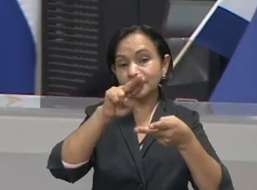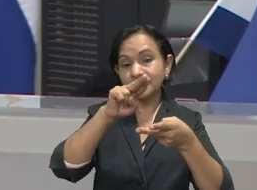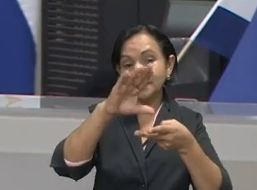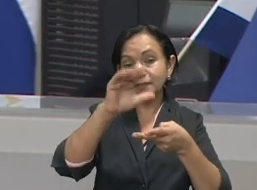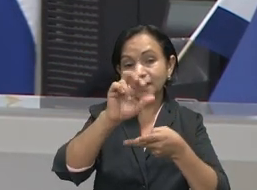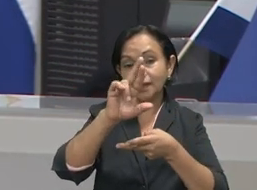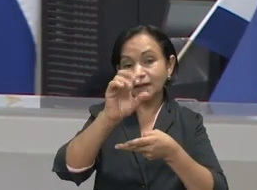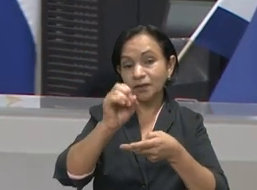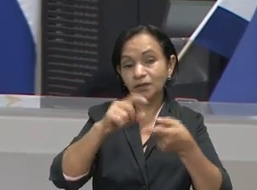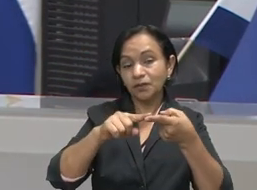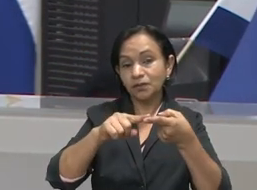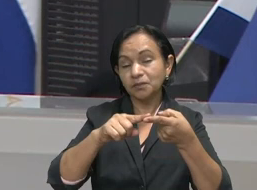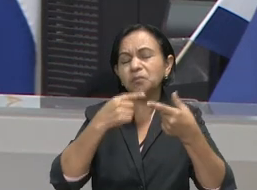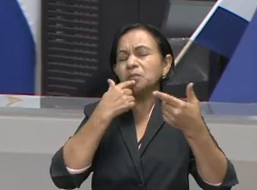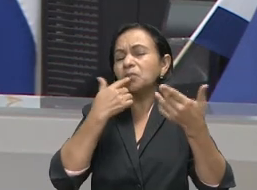porque